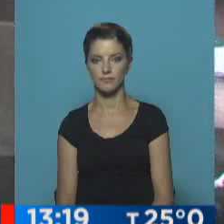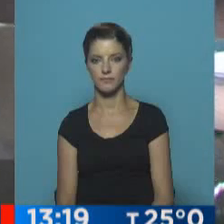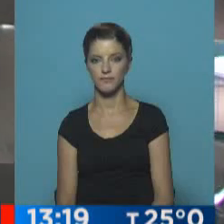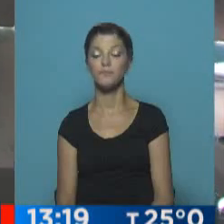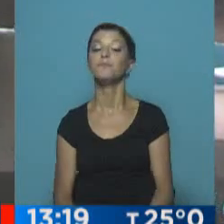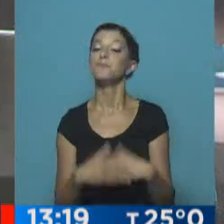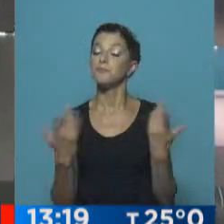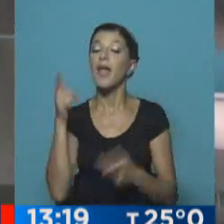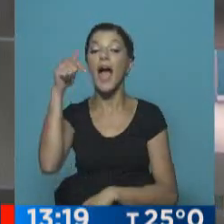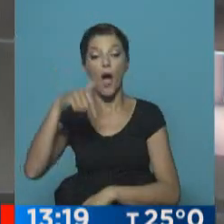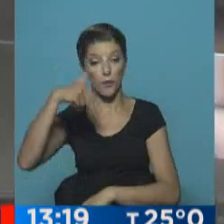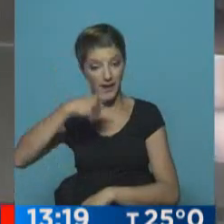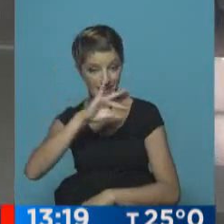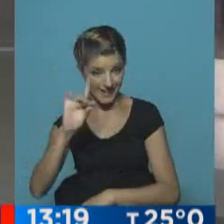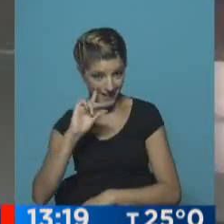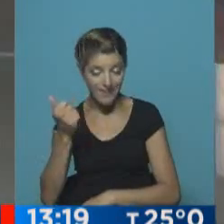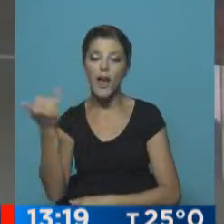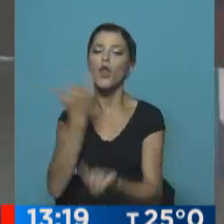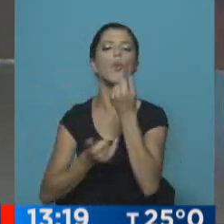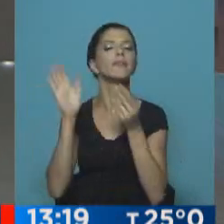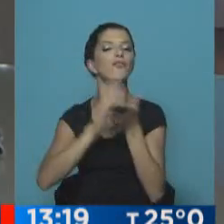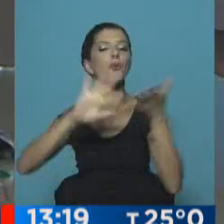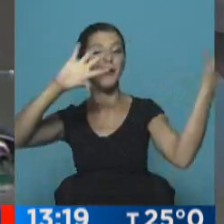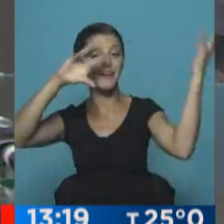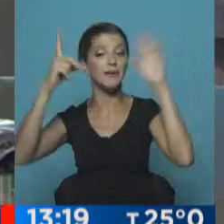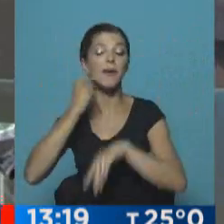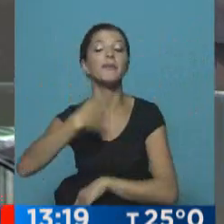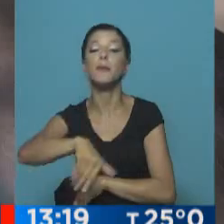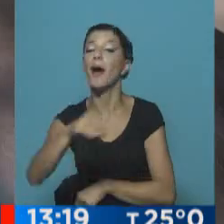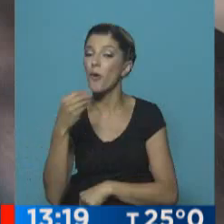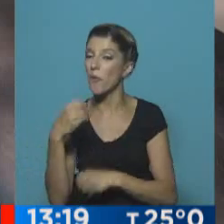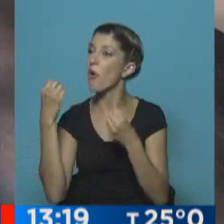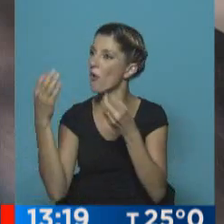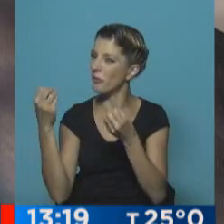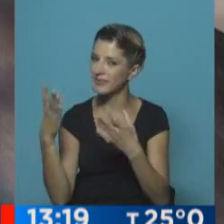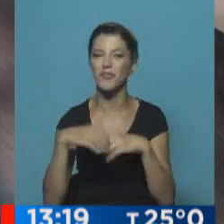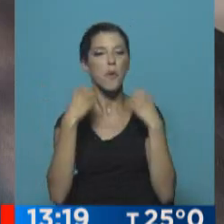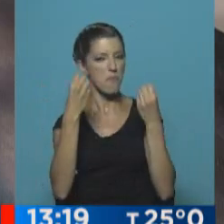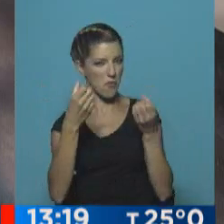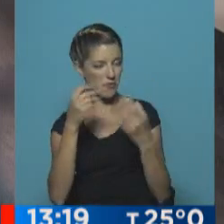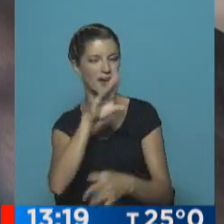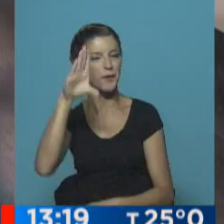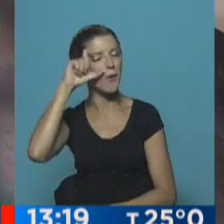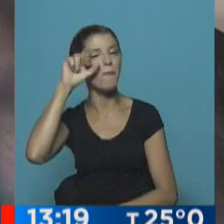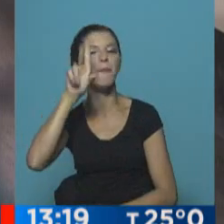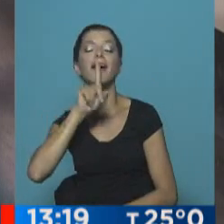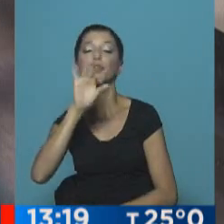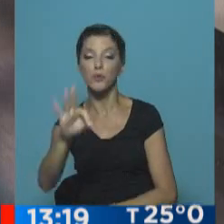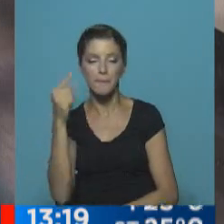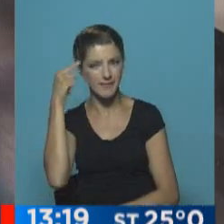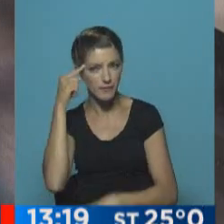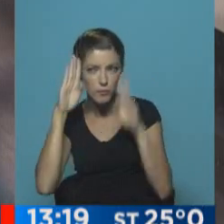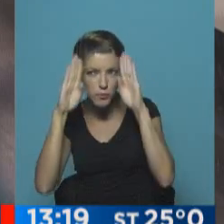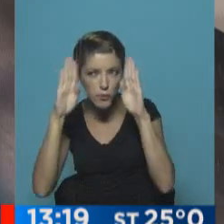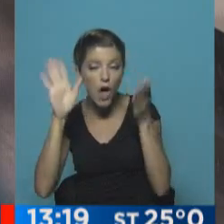bien y ahora nadie nos cuenta cómo va a seguir el tiempo en los próximos días como estas nadie muy bien roberto siguiendo la evolución del tiempo en el